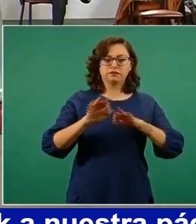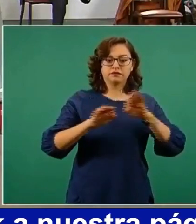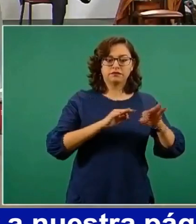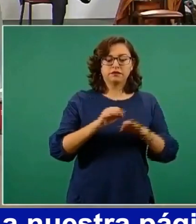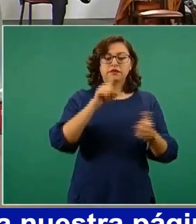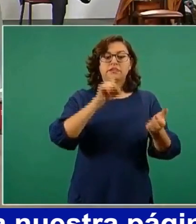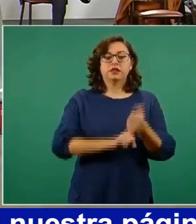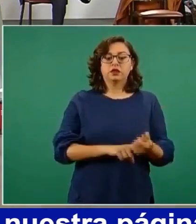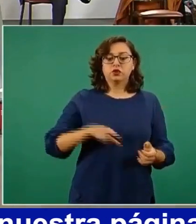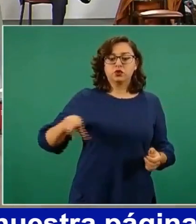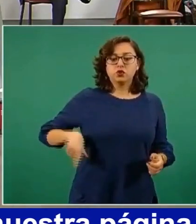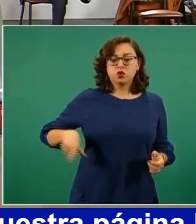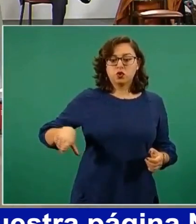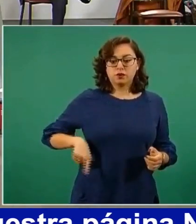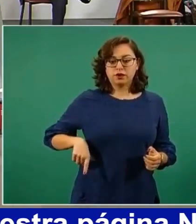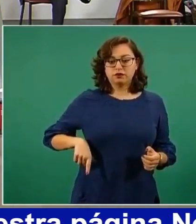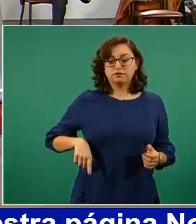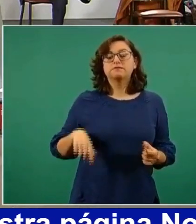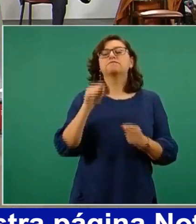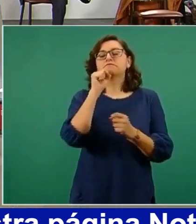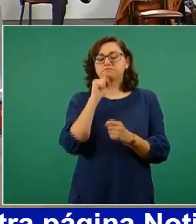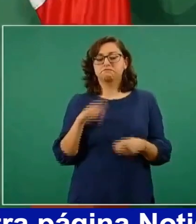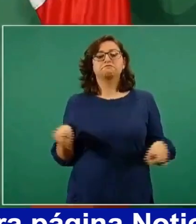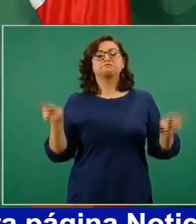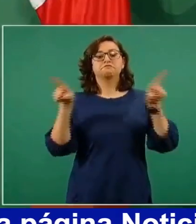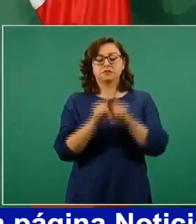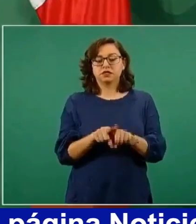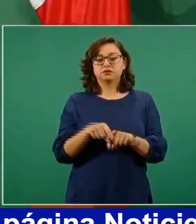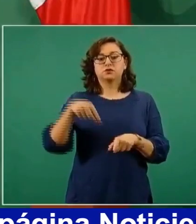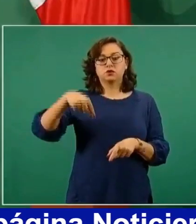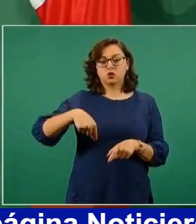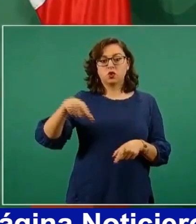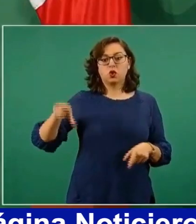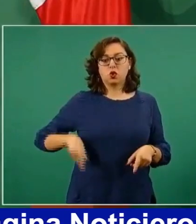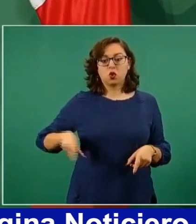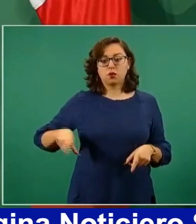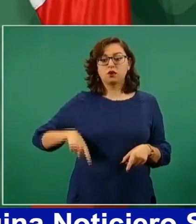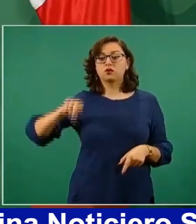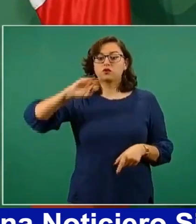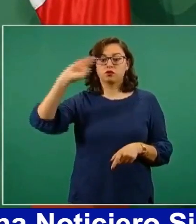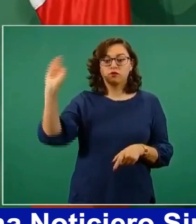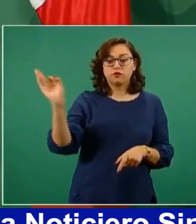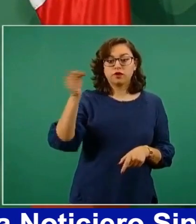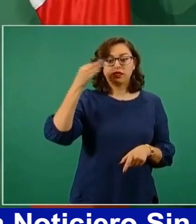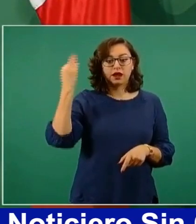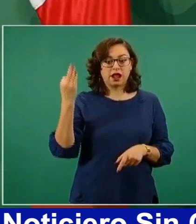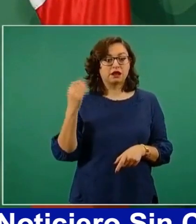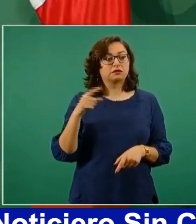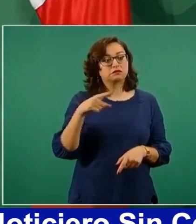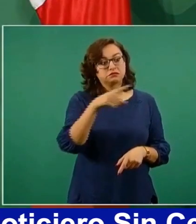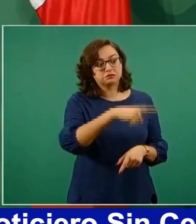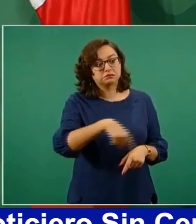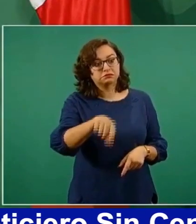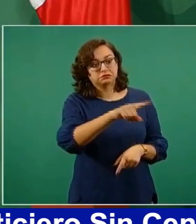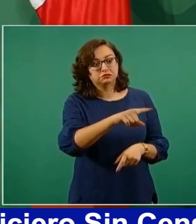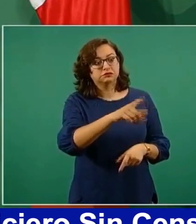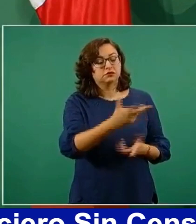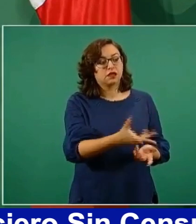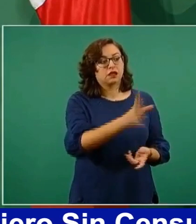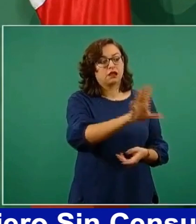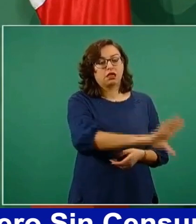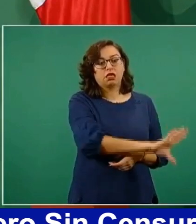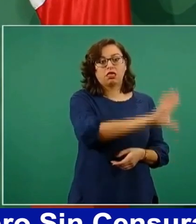muy importante, también parte de esta serie de reformas, se reforma la Ley Federal de los